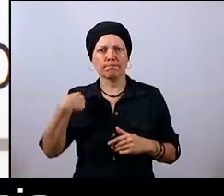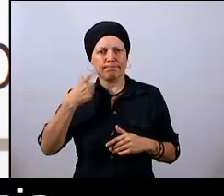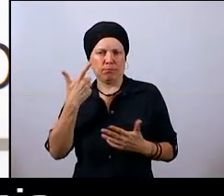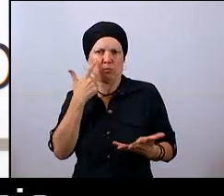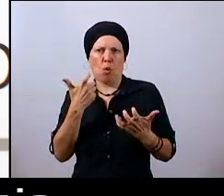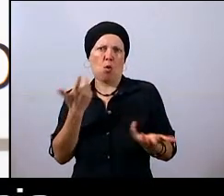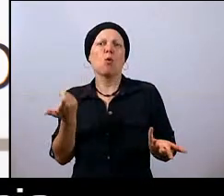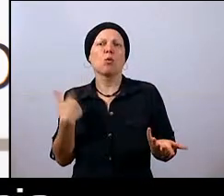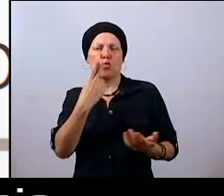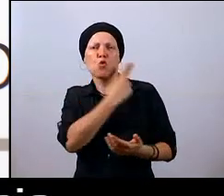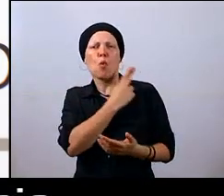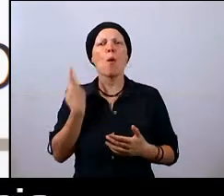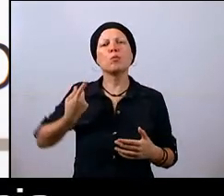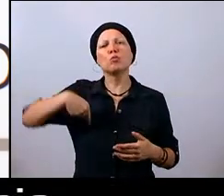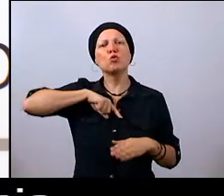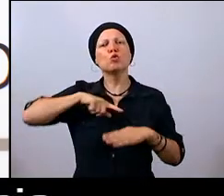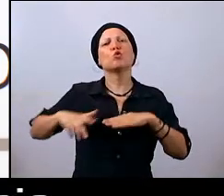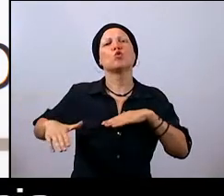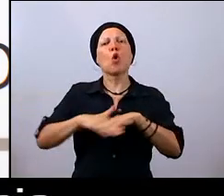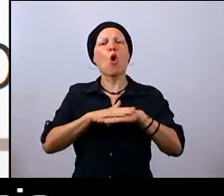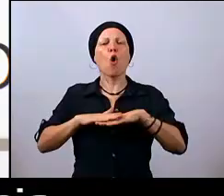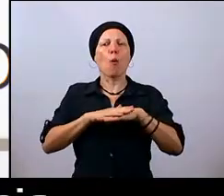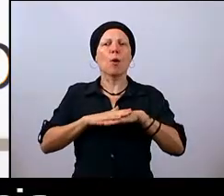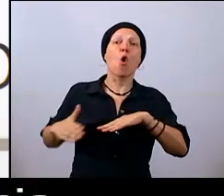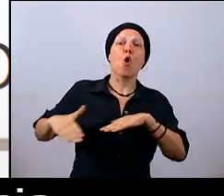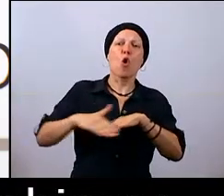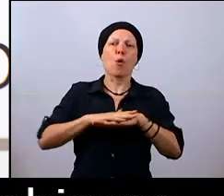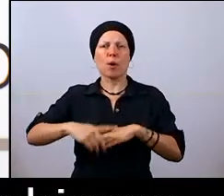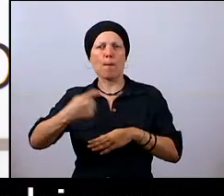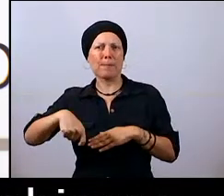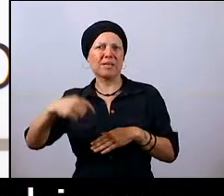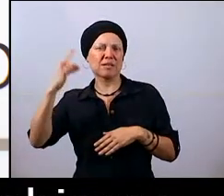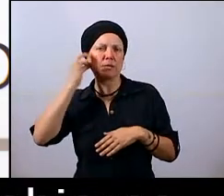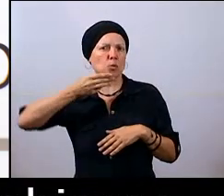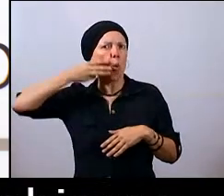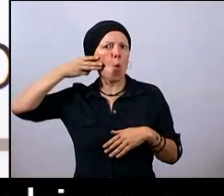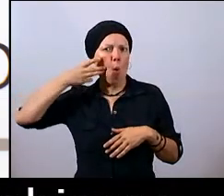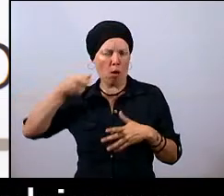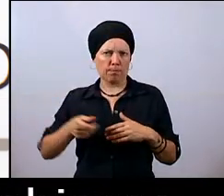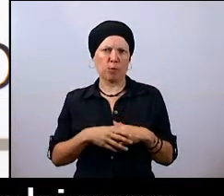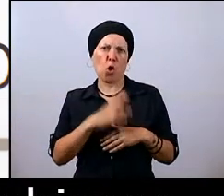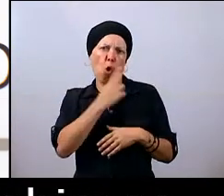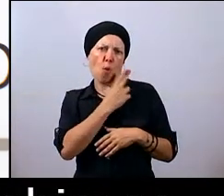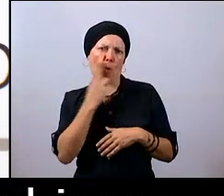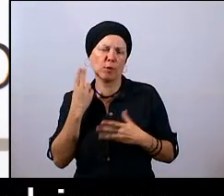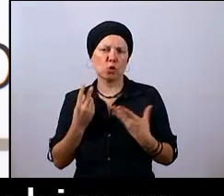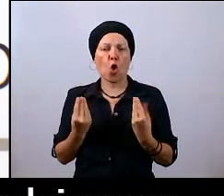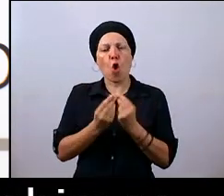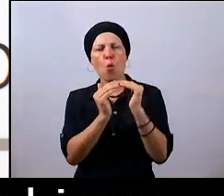del compromiso de nuestro Gobierno, del Gobierno de la presidenta María Guardiola, con la